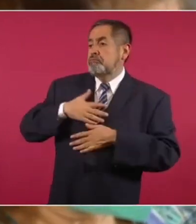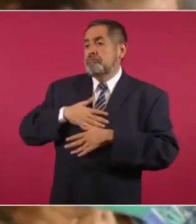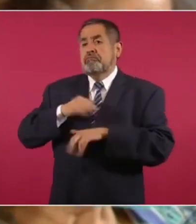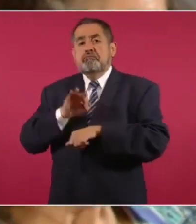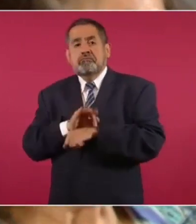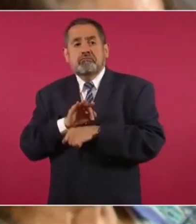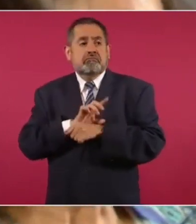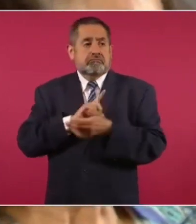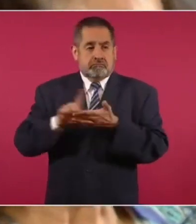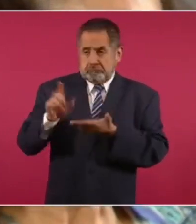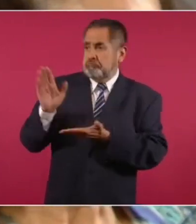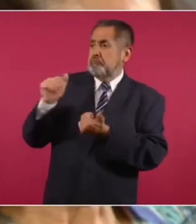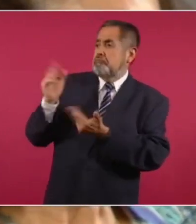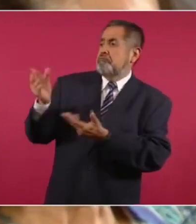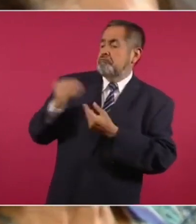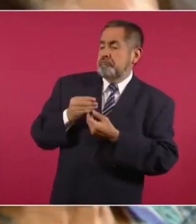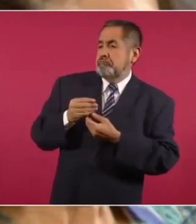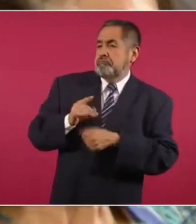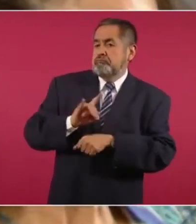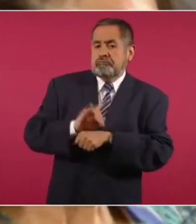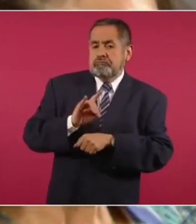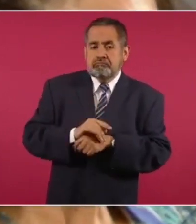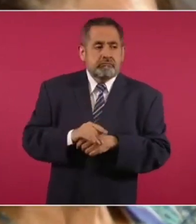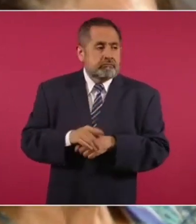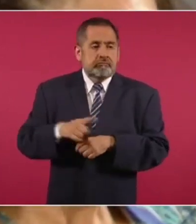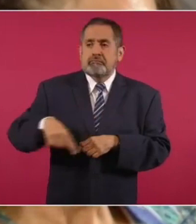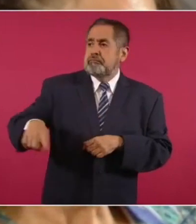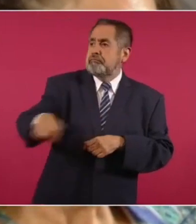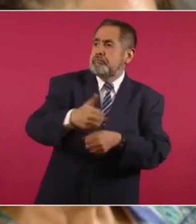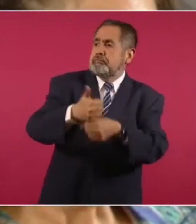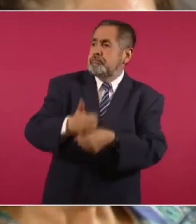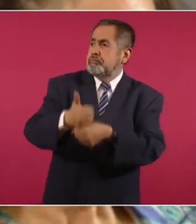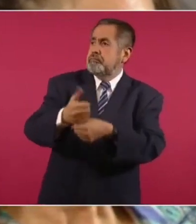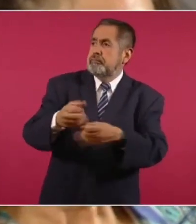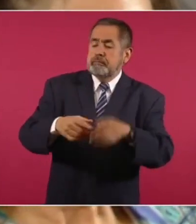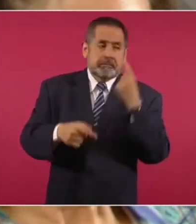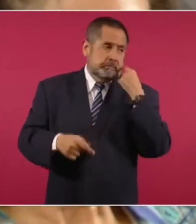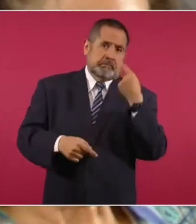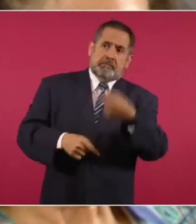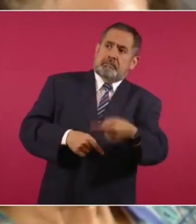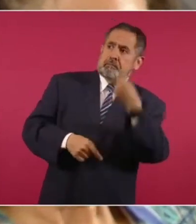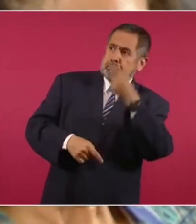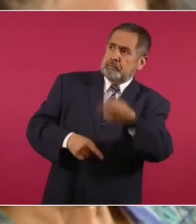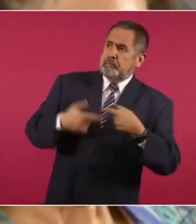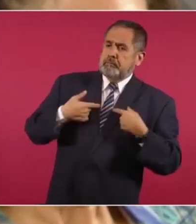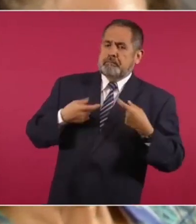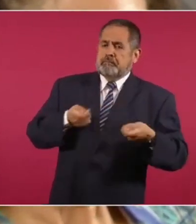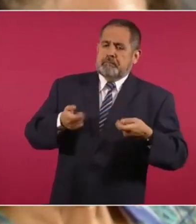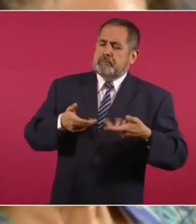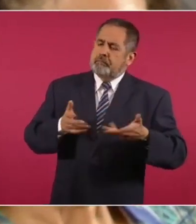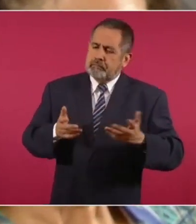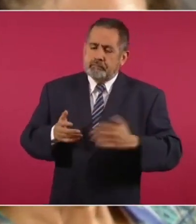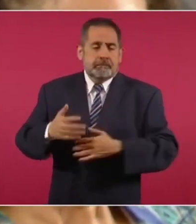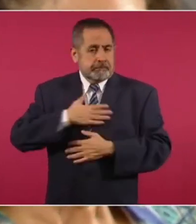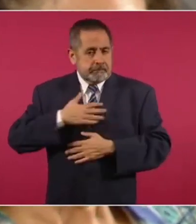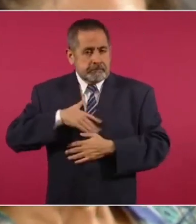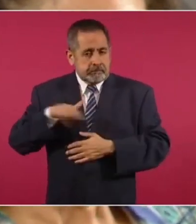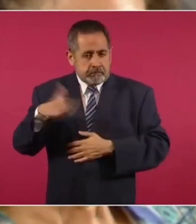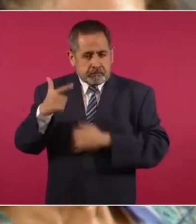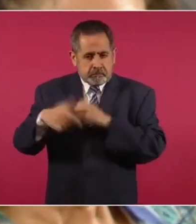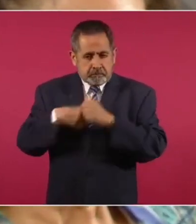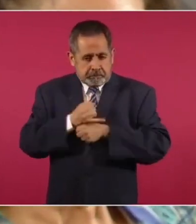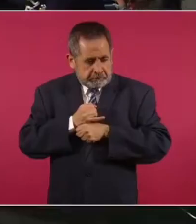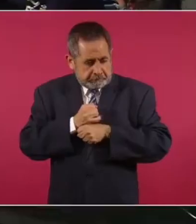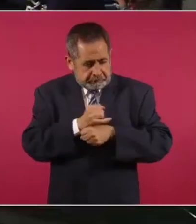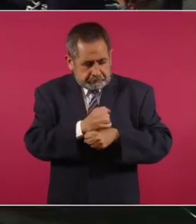para obtener dinero usan como materia prima a miles de víctimas en México. Nosotros tenemos casi 12 años investigando y